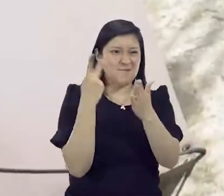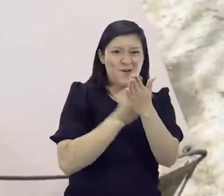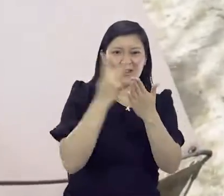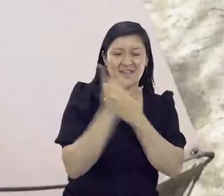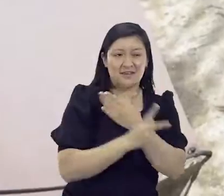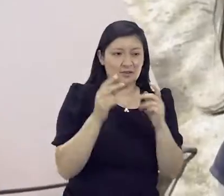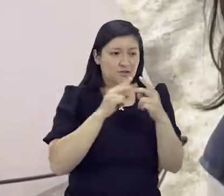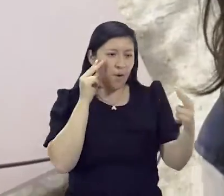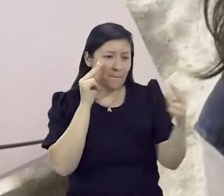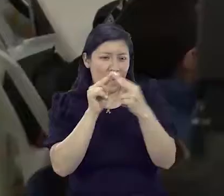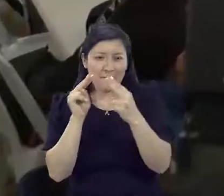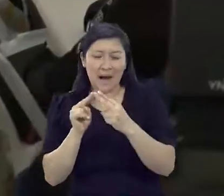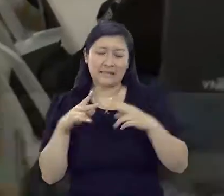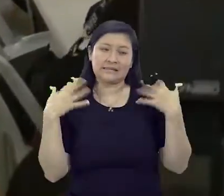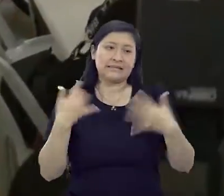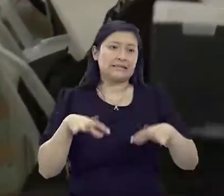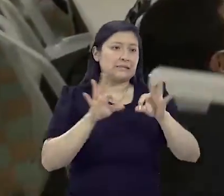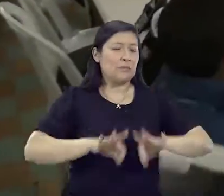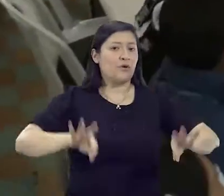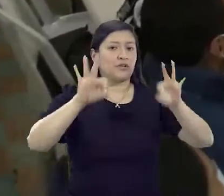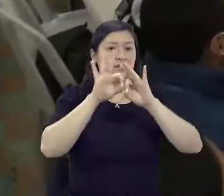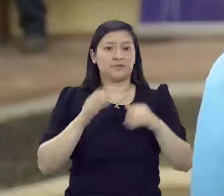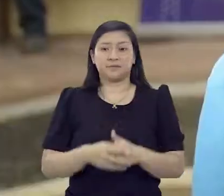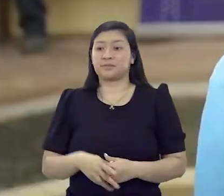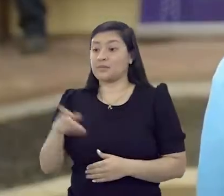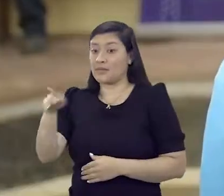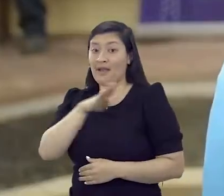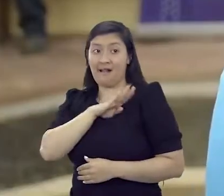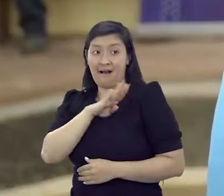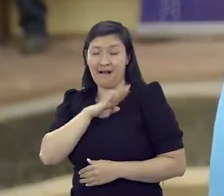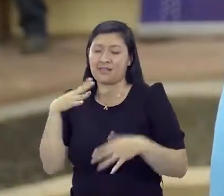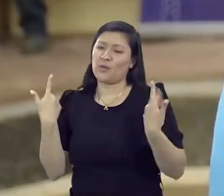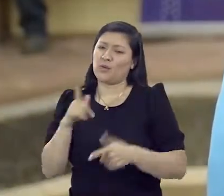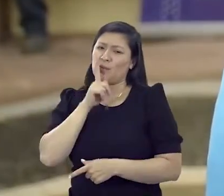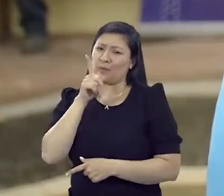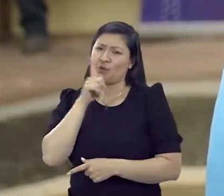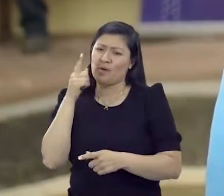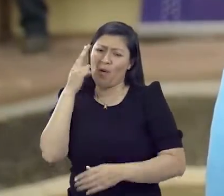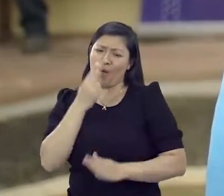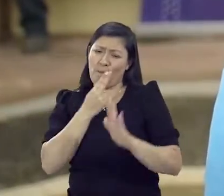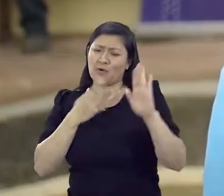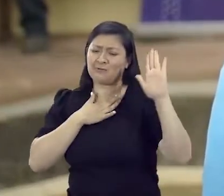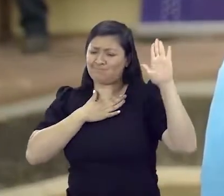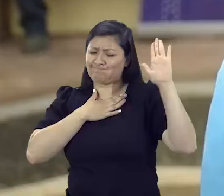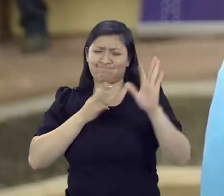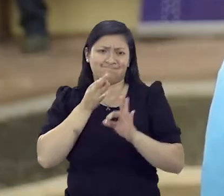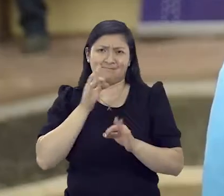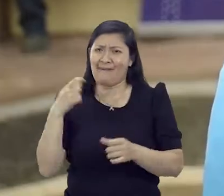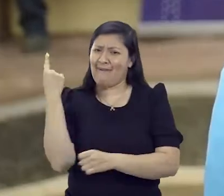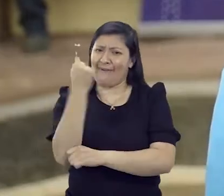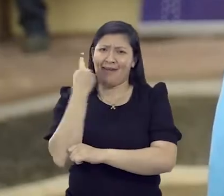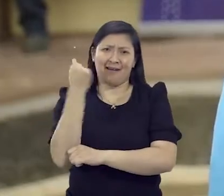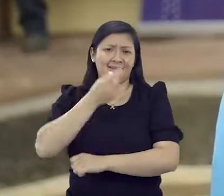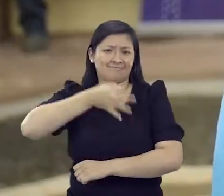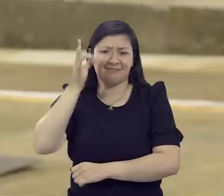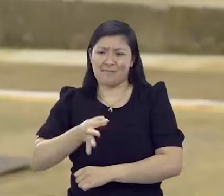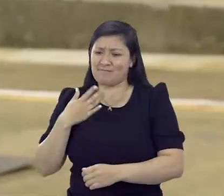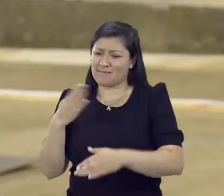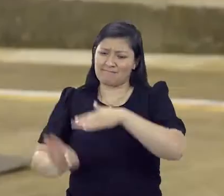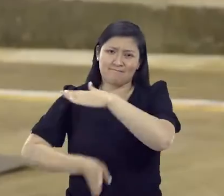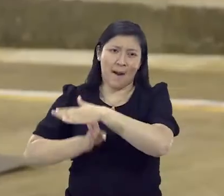pues es muy muy importante ahora alcalde ha tenido mucho compromiso con la comunidad en general digamos así